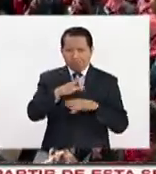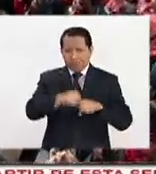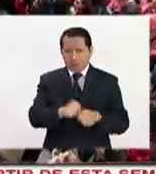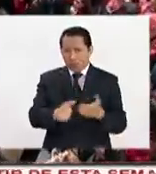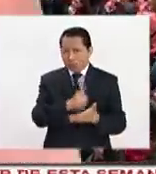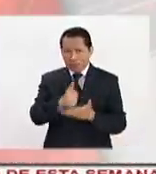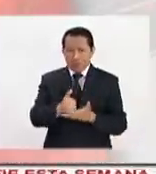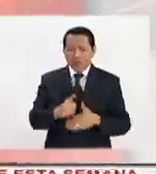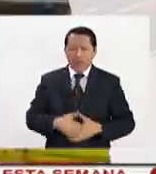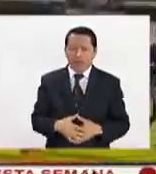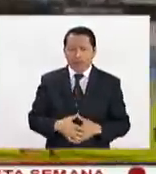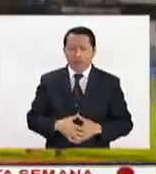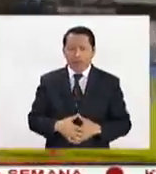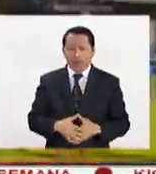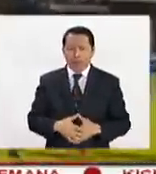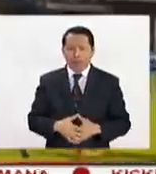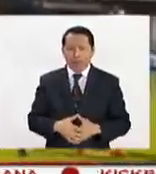ciudadanía.